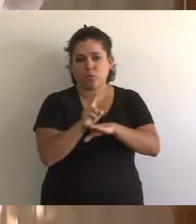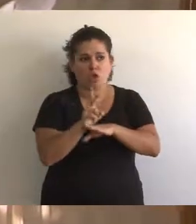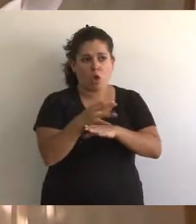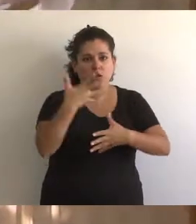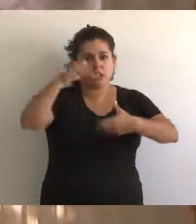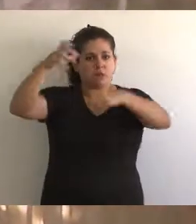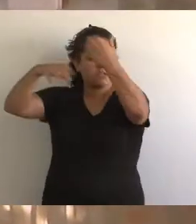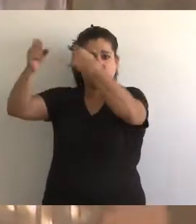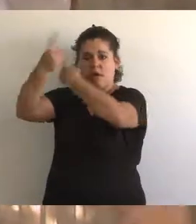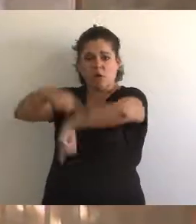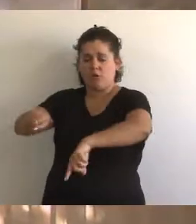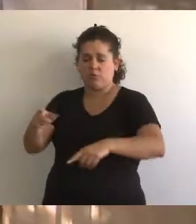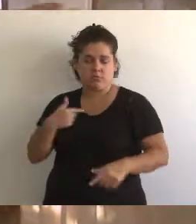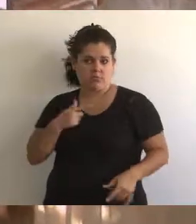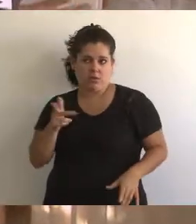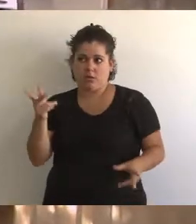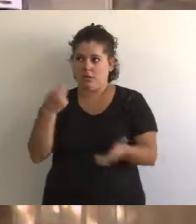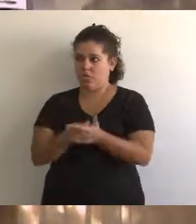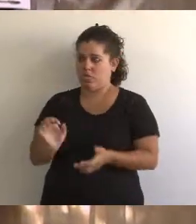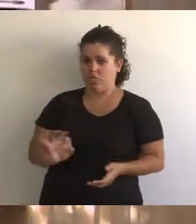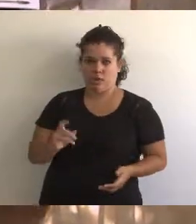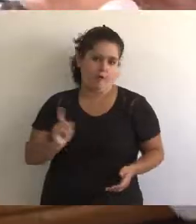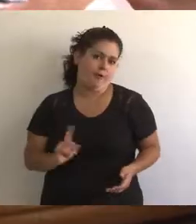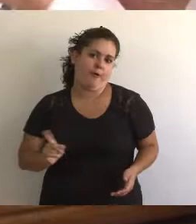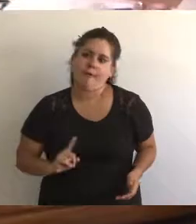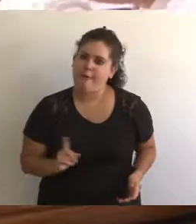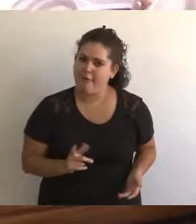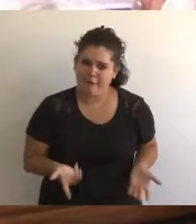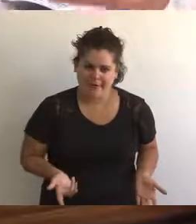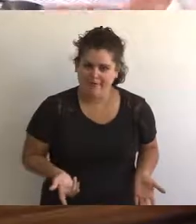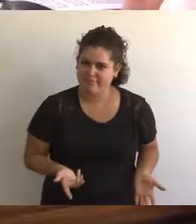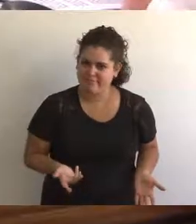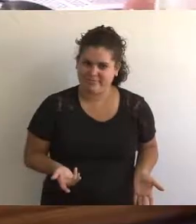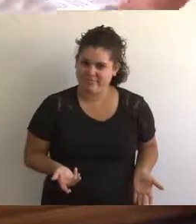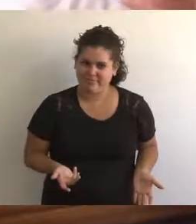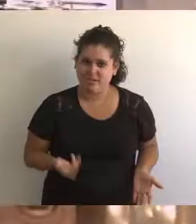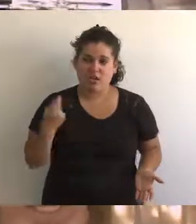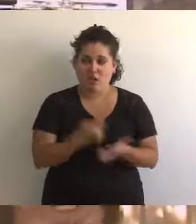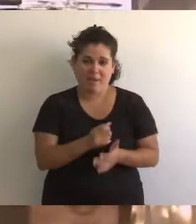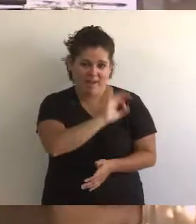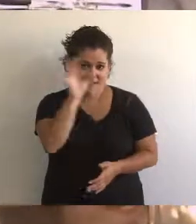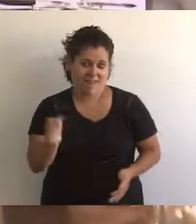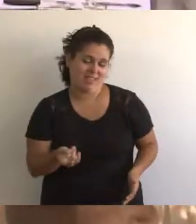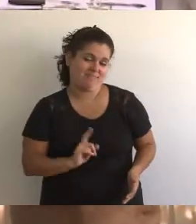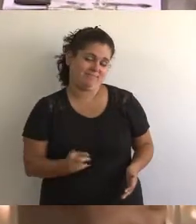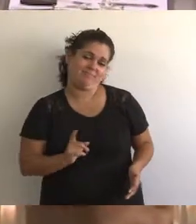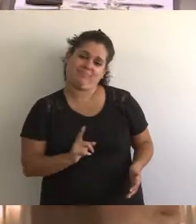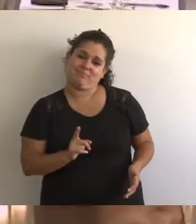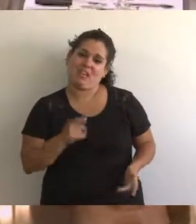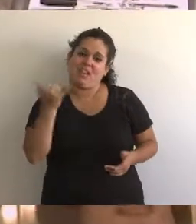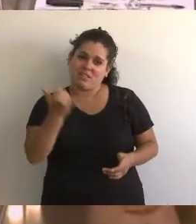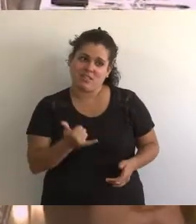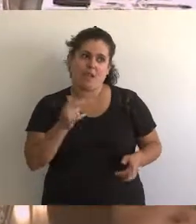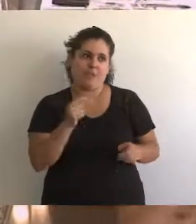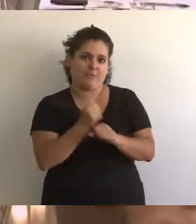y no que se lleven todo. No hace 200 años, más cerquita. Empezó hace no 200. empezó hace- no para. Y no para. Y no pagan nada. Y